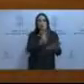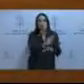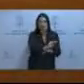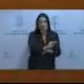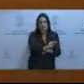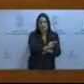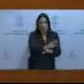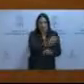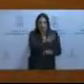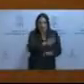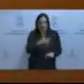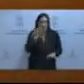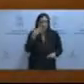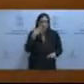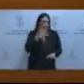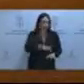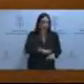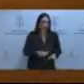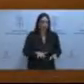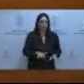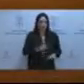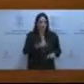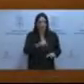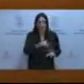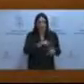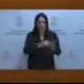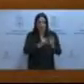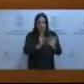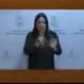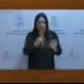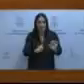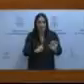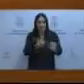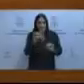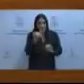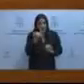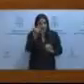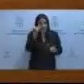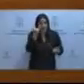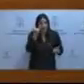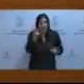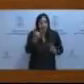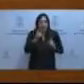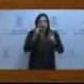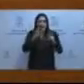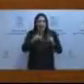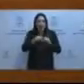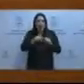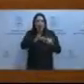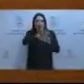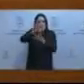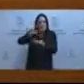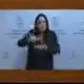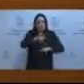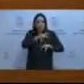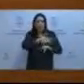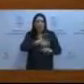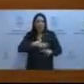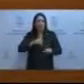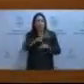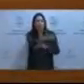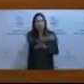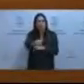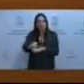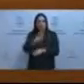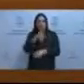chirría, de este sistema. Esta iniciativa trata de hacer demagogia, pretende engañar a los ciudadanos, porque detrás